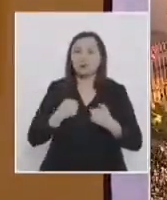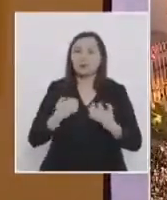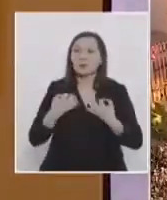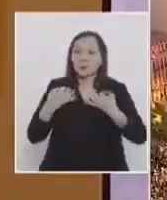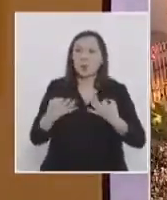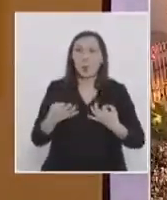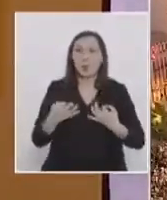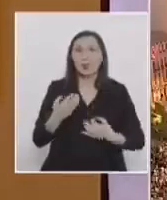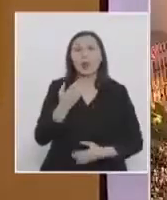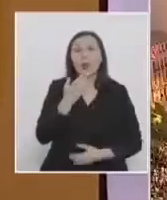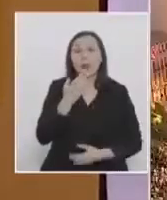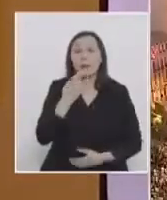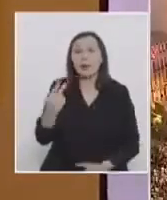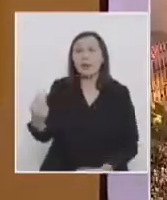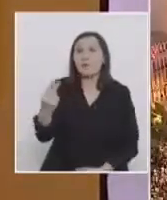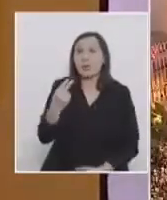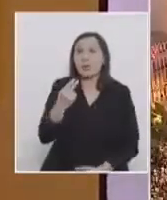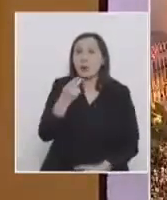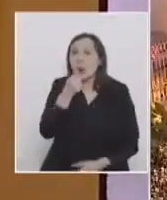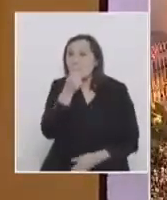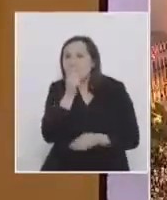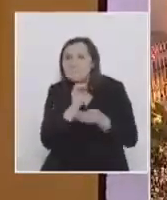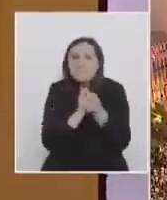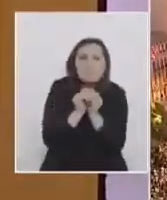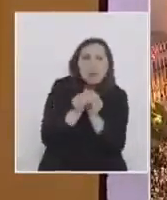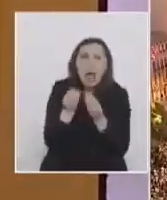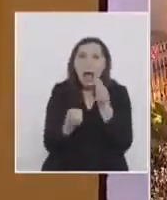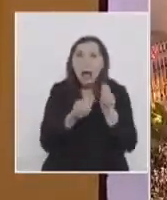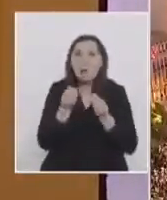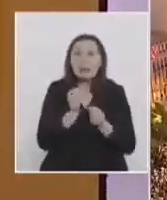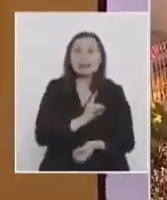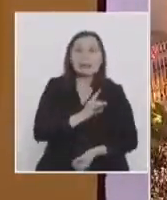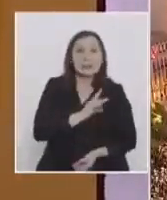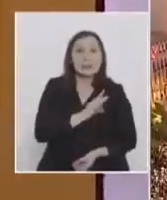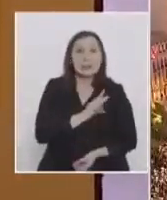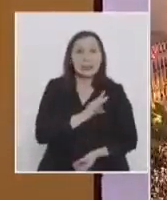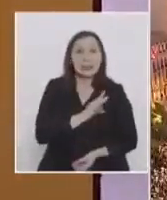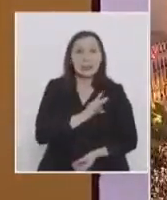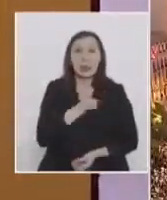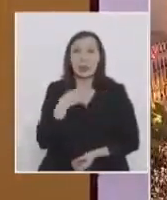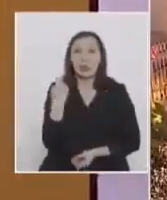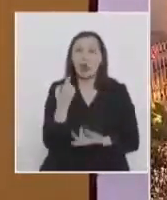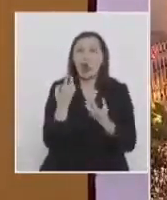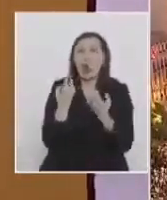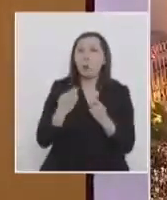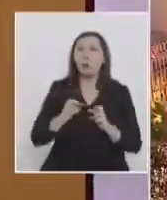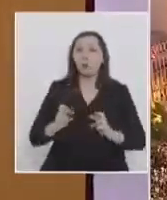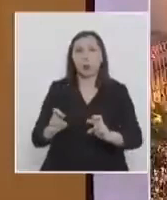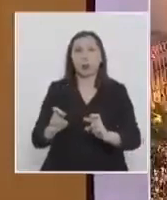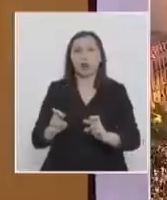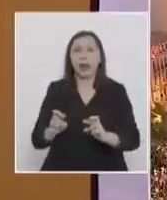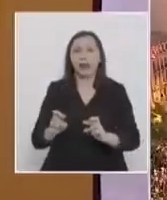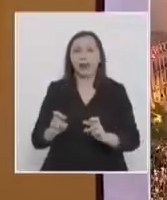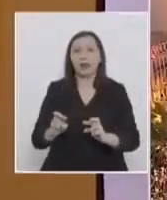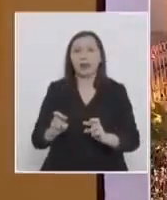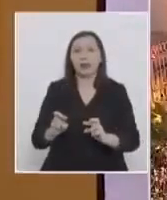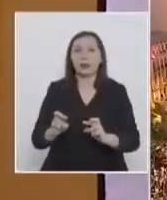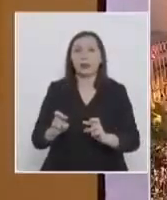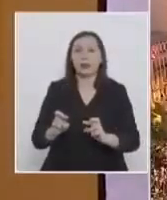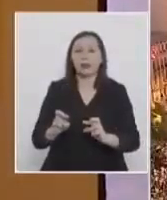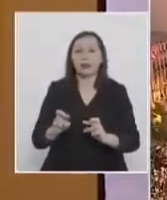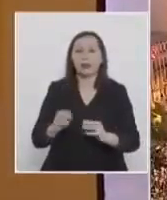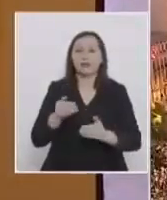seguro de que también ven con complicidad lo que está pasando en Chile. Tenemos una oportunidad de